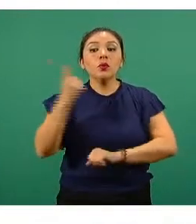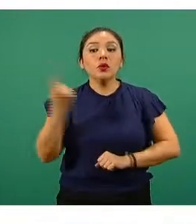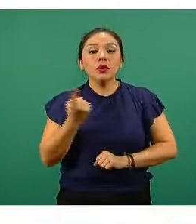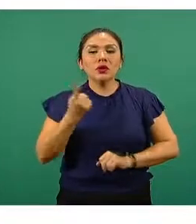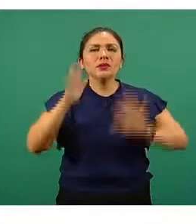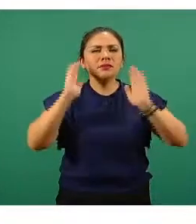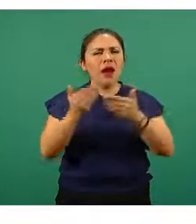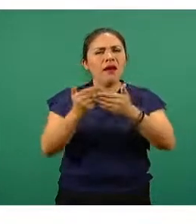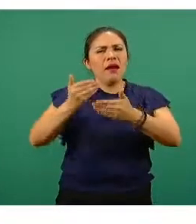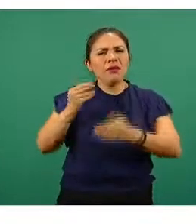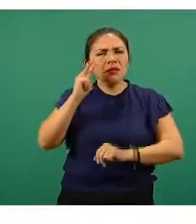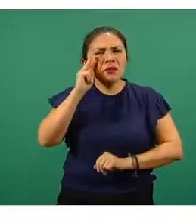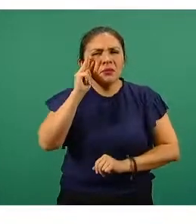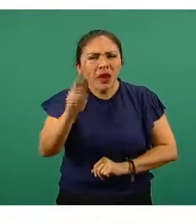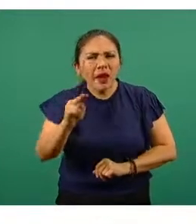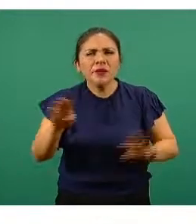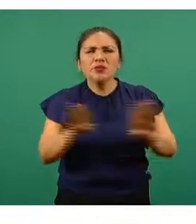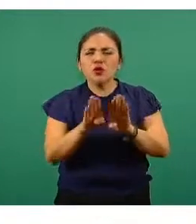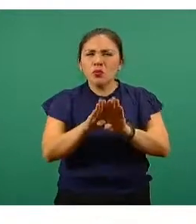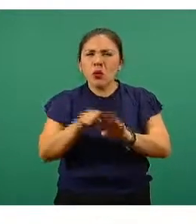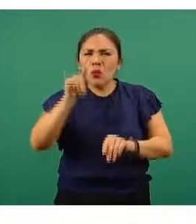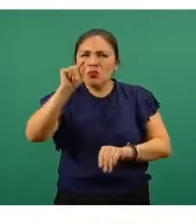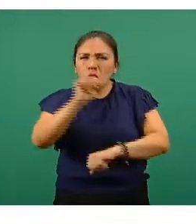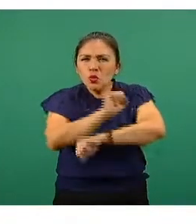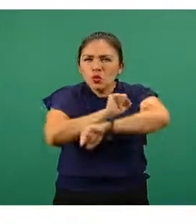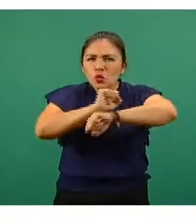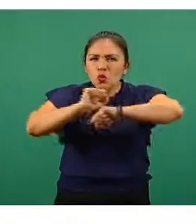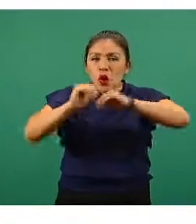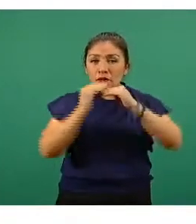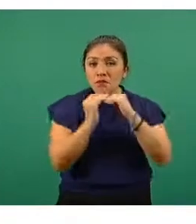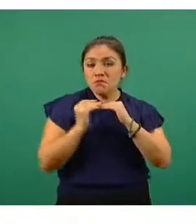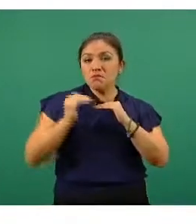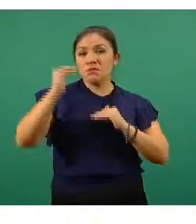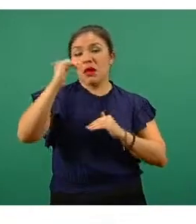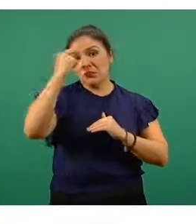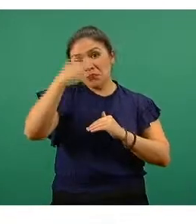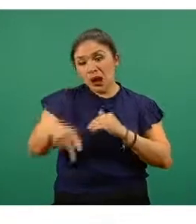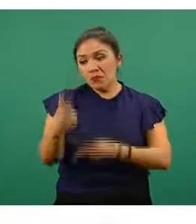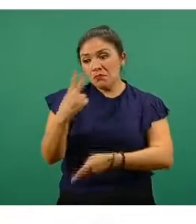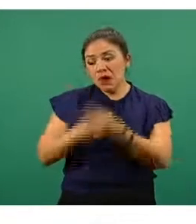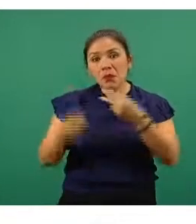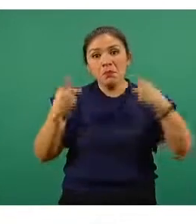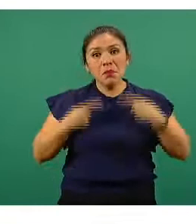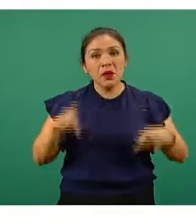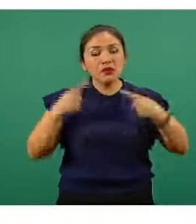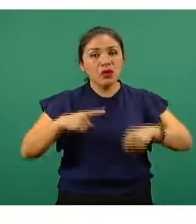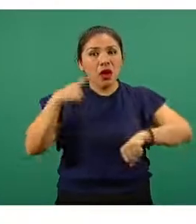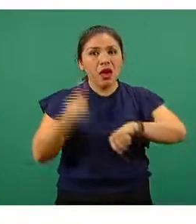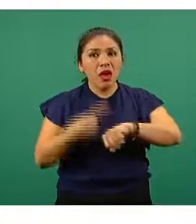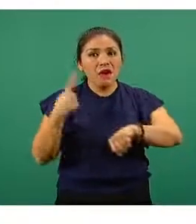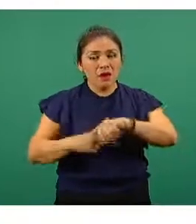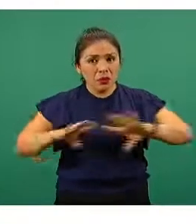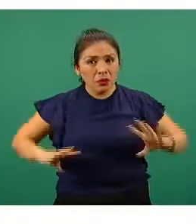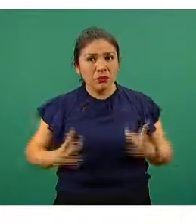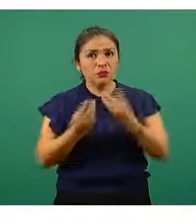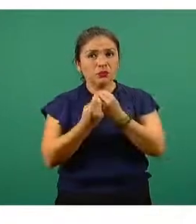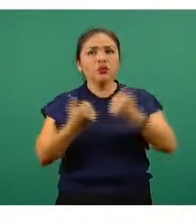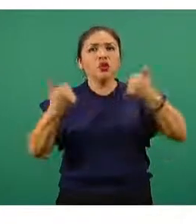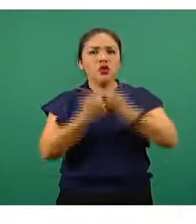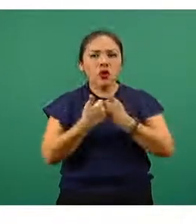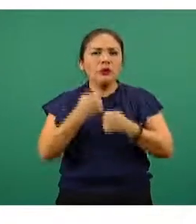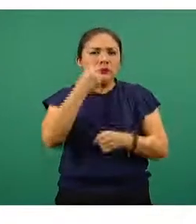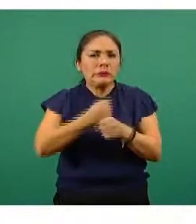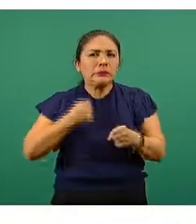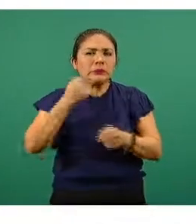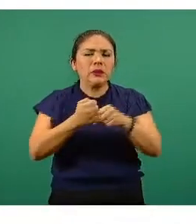se había observado un ligero incremento del número de casos estimados. Se trabajó con los servicios de